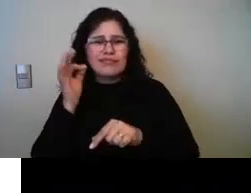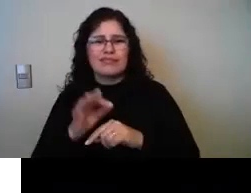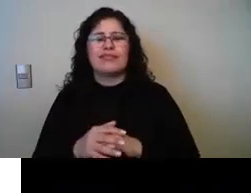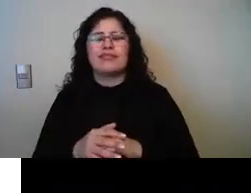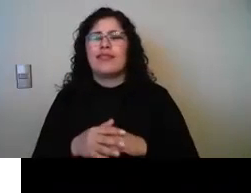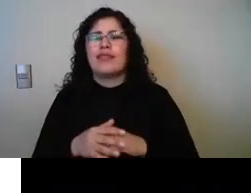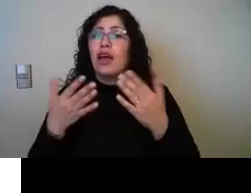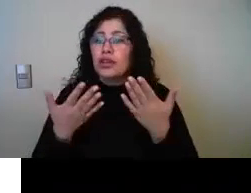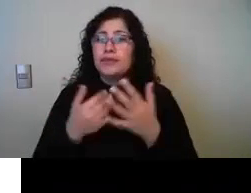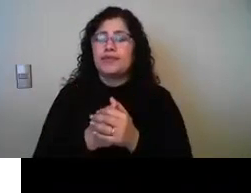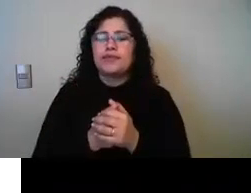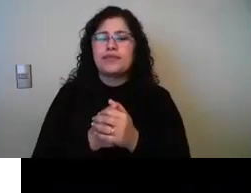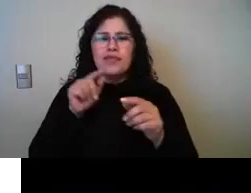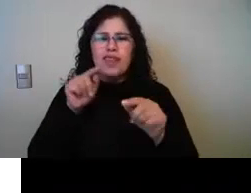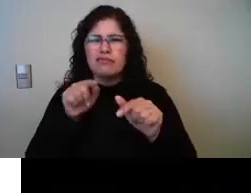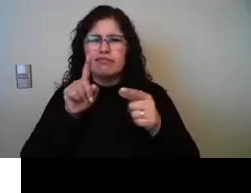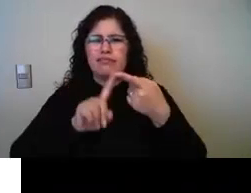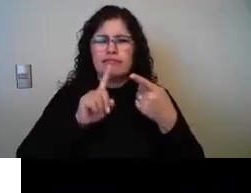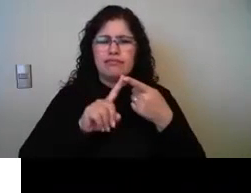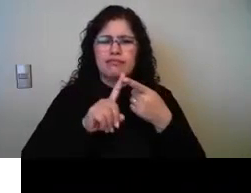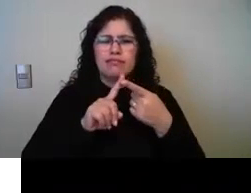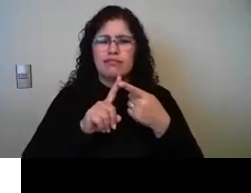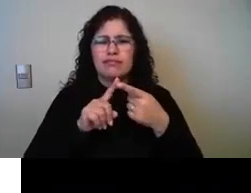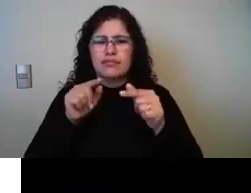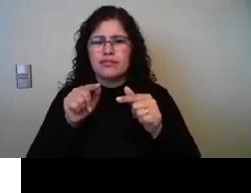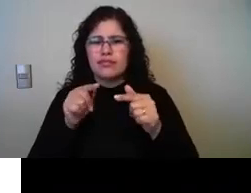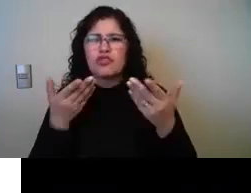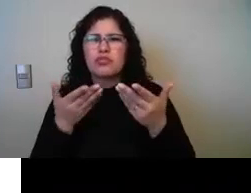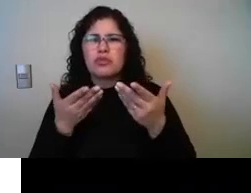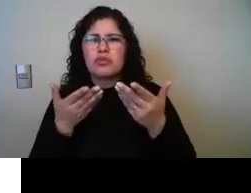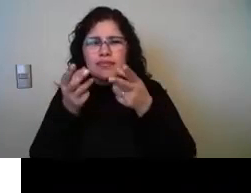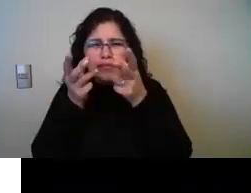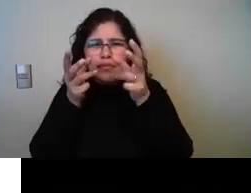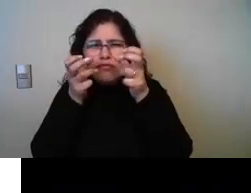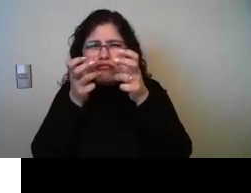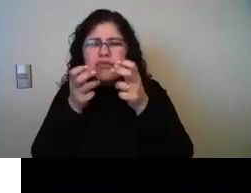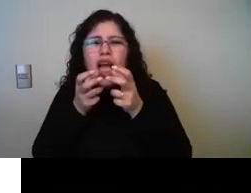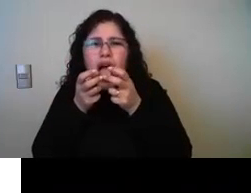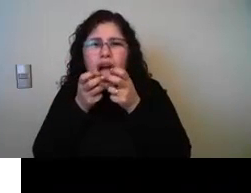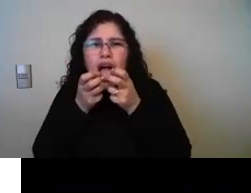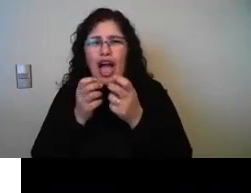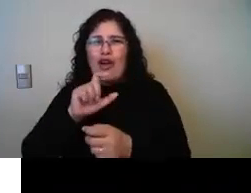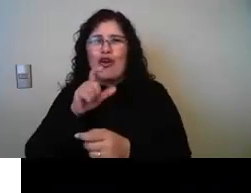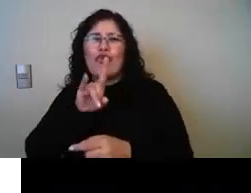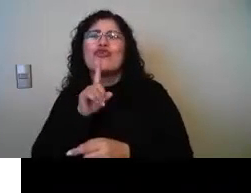Participan entonces en la percepción del gusto tres pares craneanos: